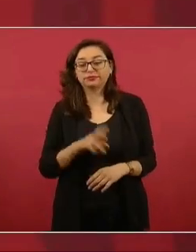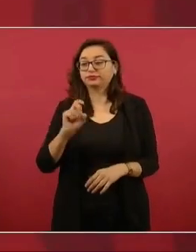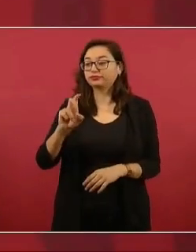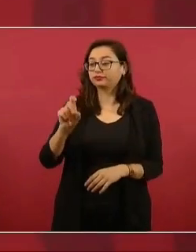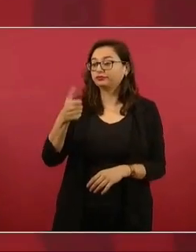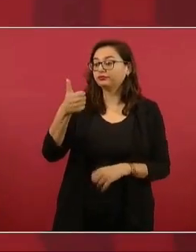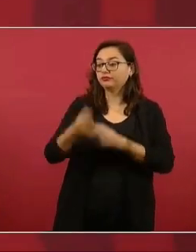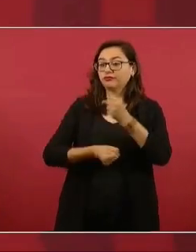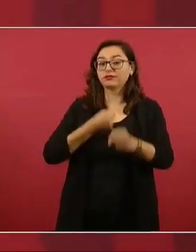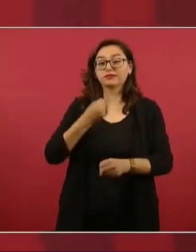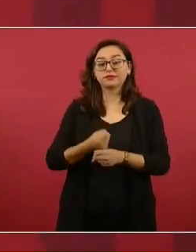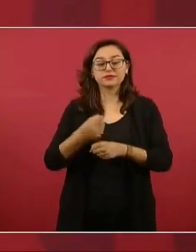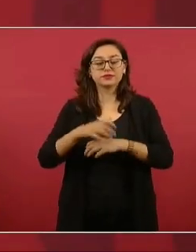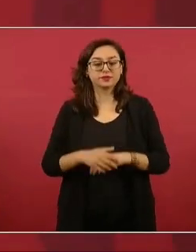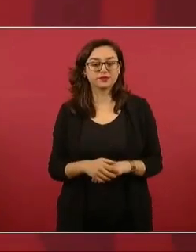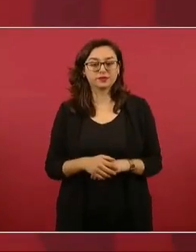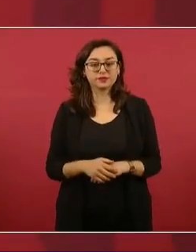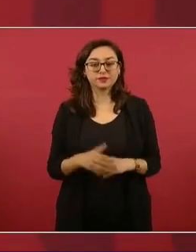quieren decir ahora,